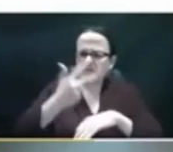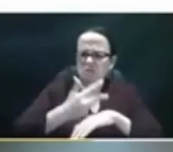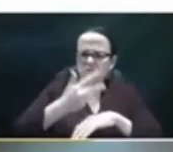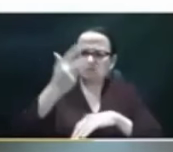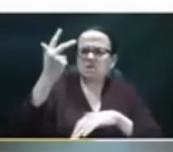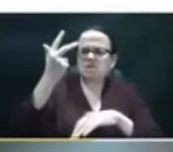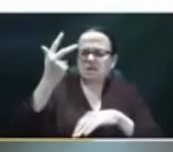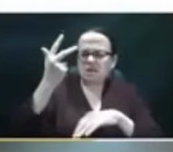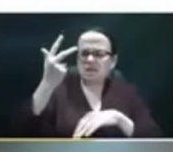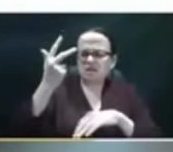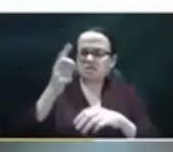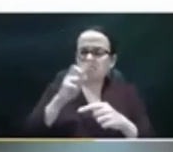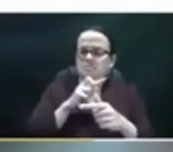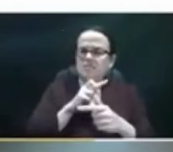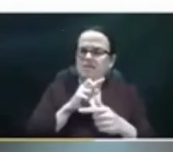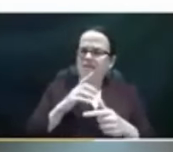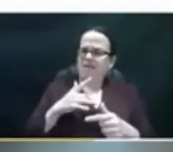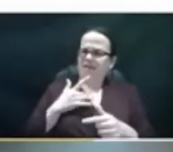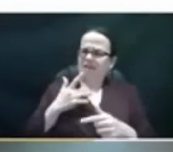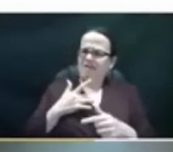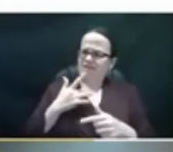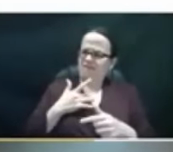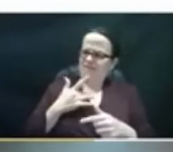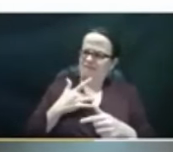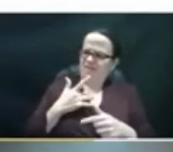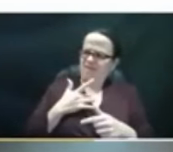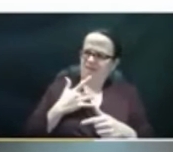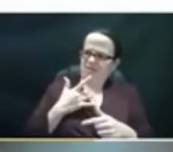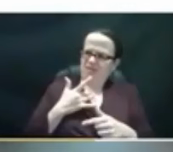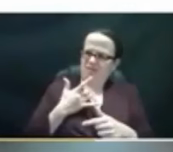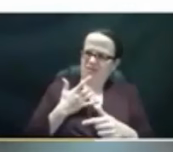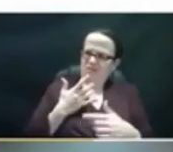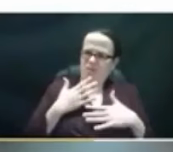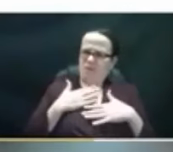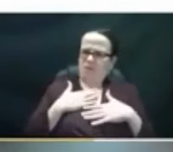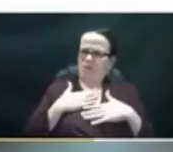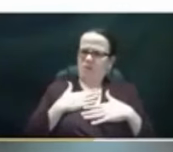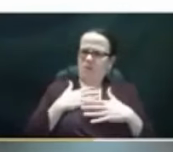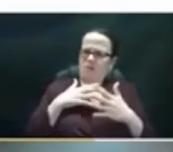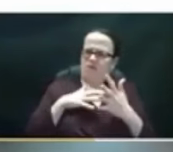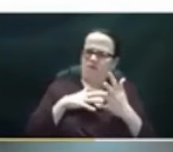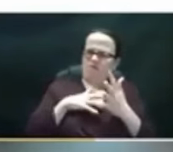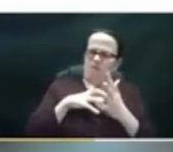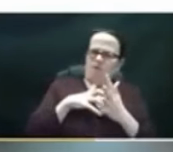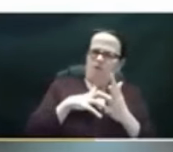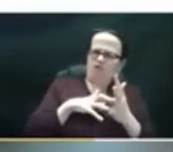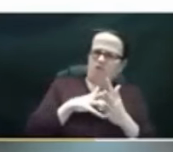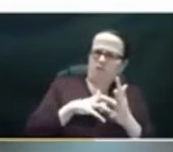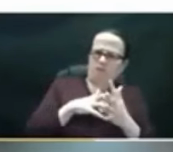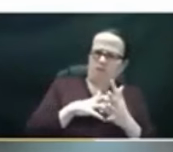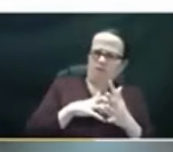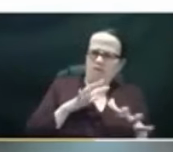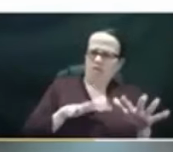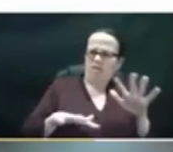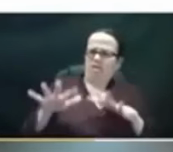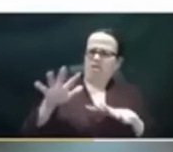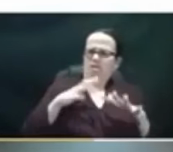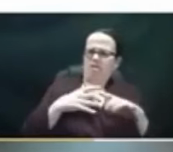curada dentro de 3 días. Y sabe, eso me hizo sentir muy vulnerable.